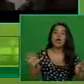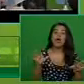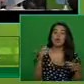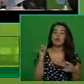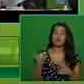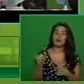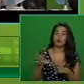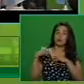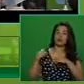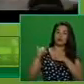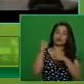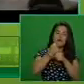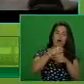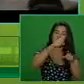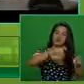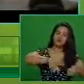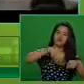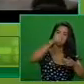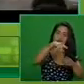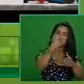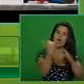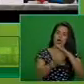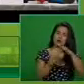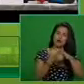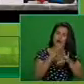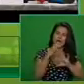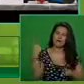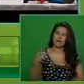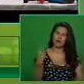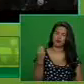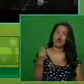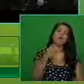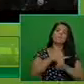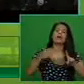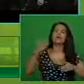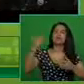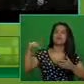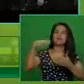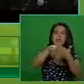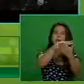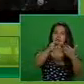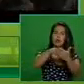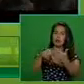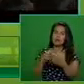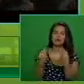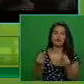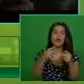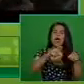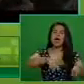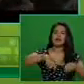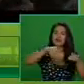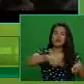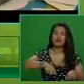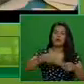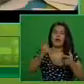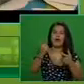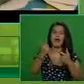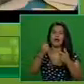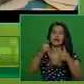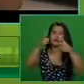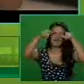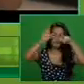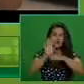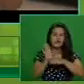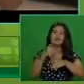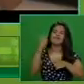es bueno recordar que hubo un momento en que todos esos ministerios desaparecieron, incluso el Ministerio de Agricultura y Cría desapareció para